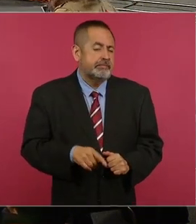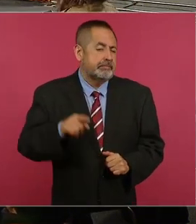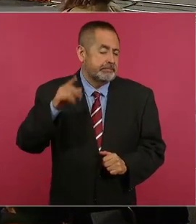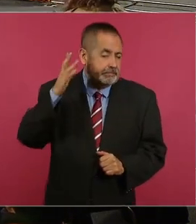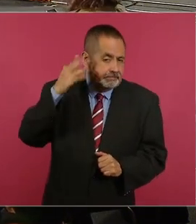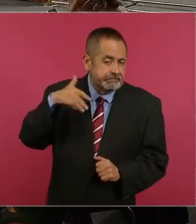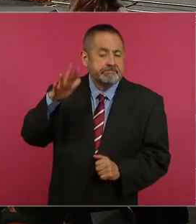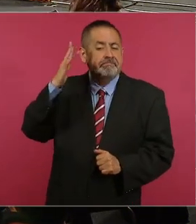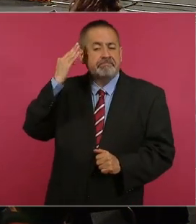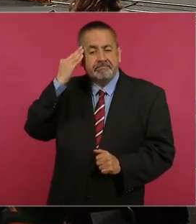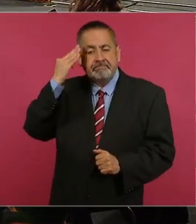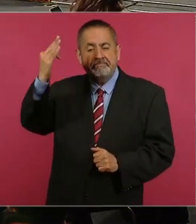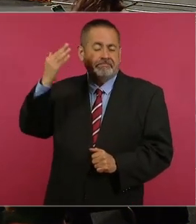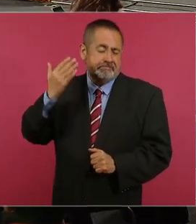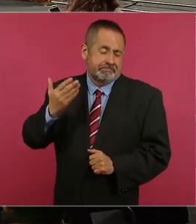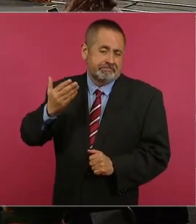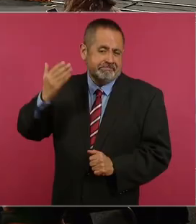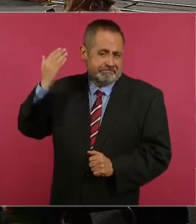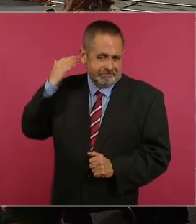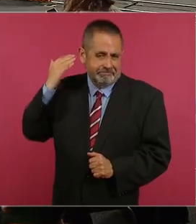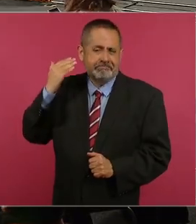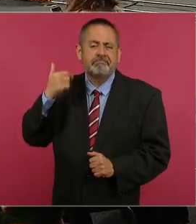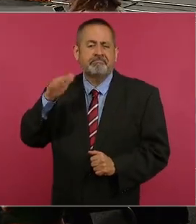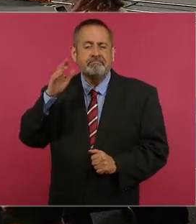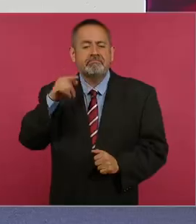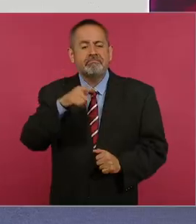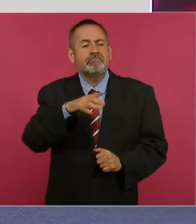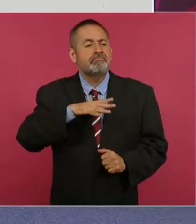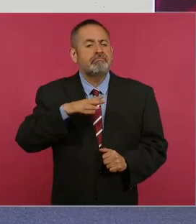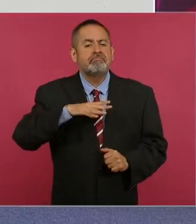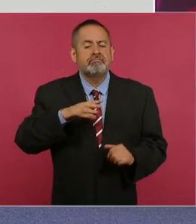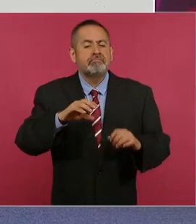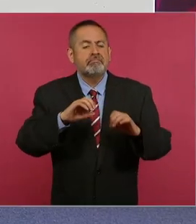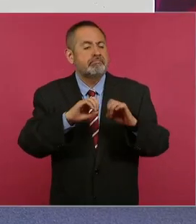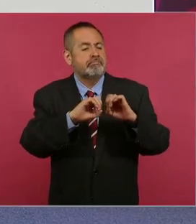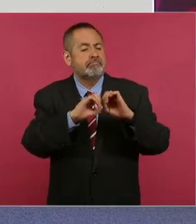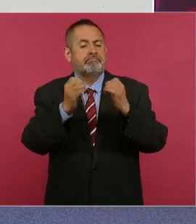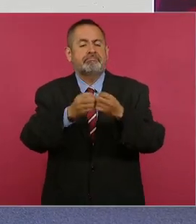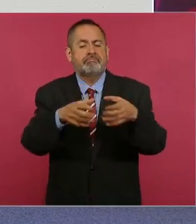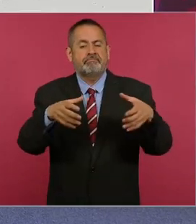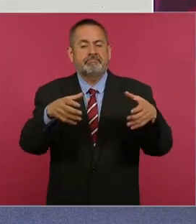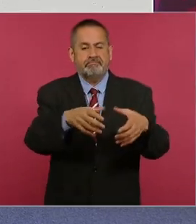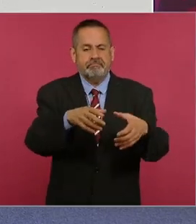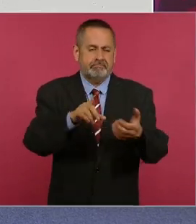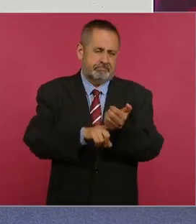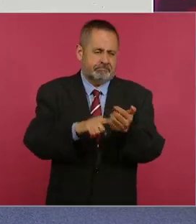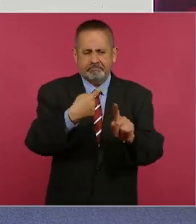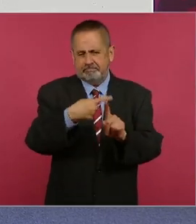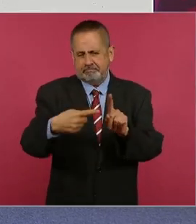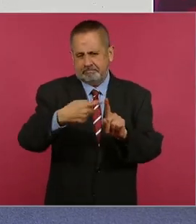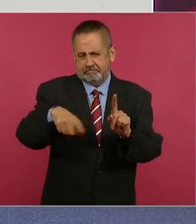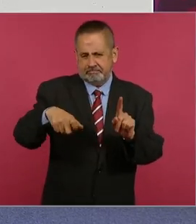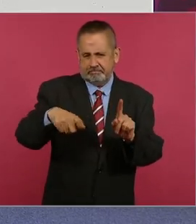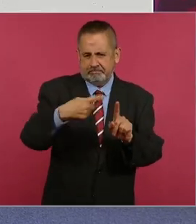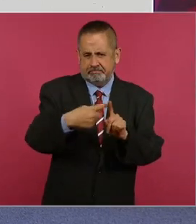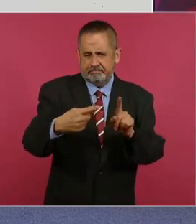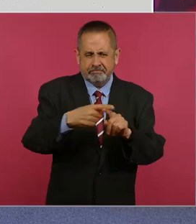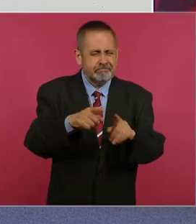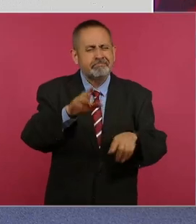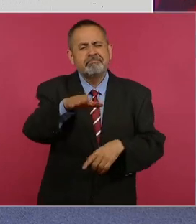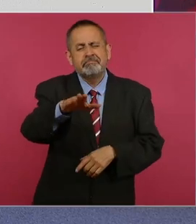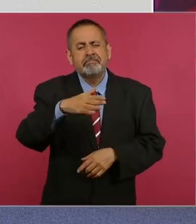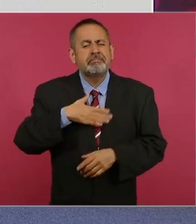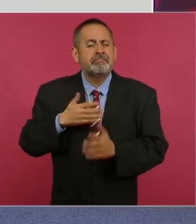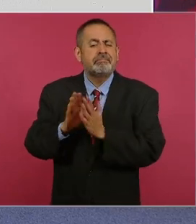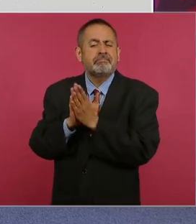tiempo había una organización de clase media. Lo tengo en